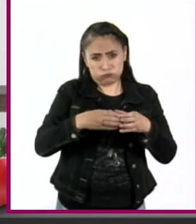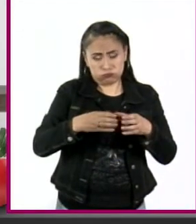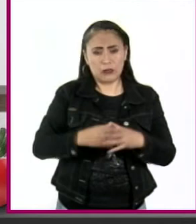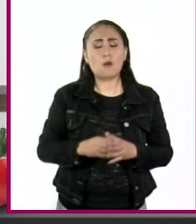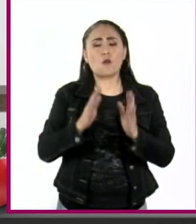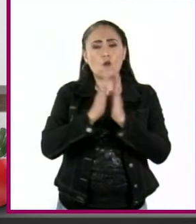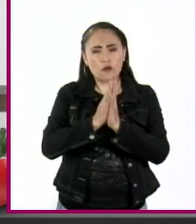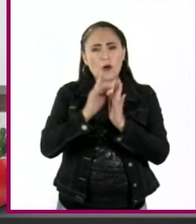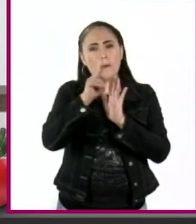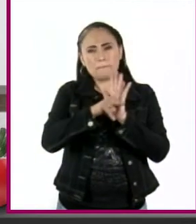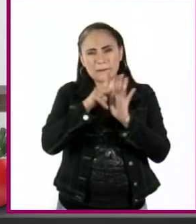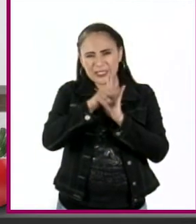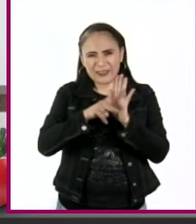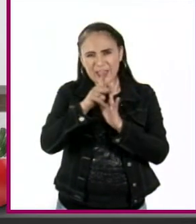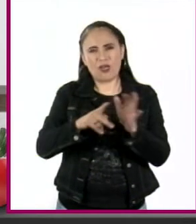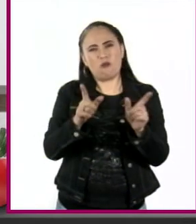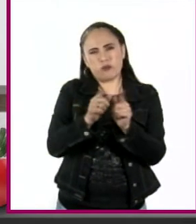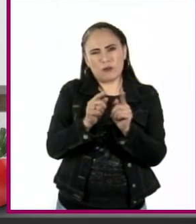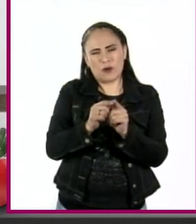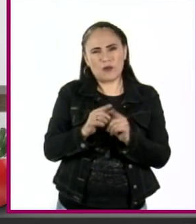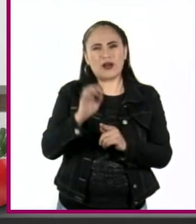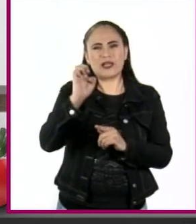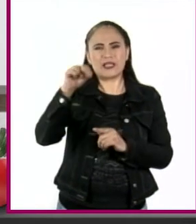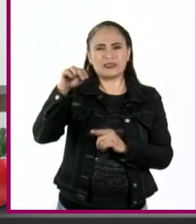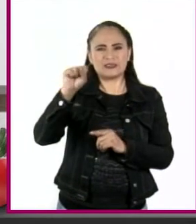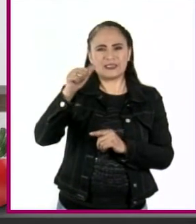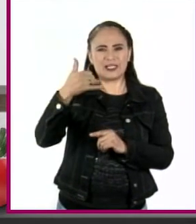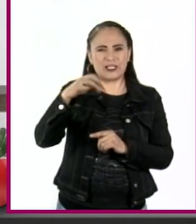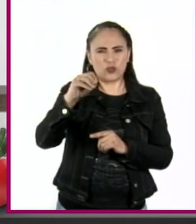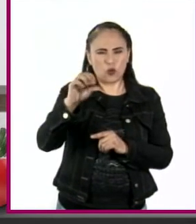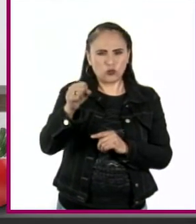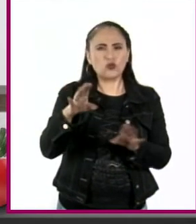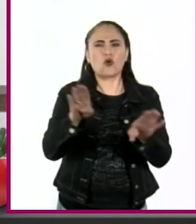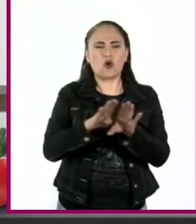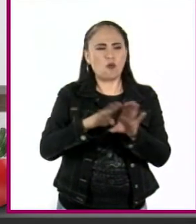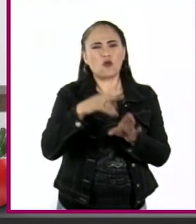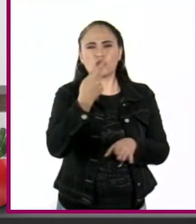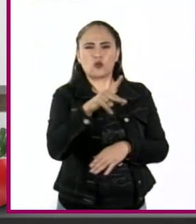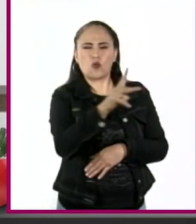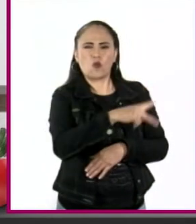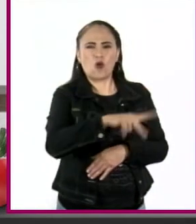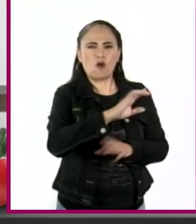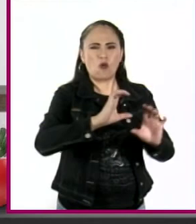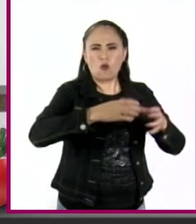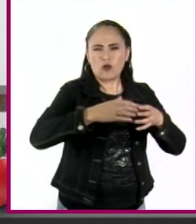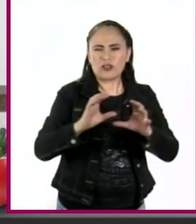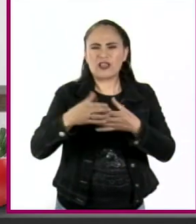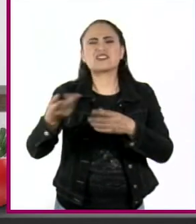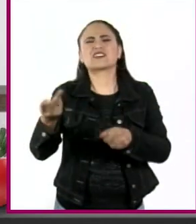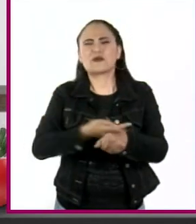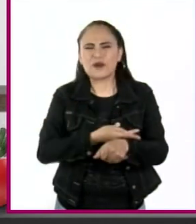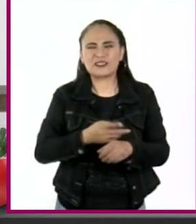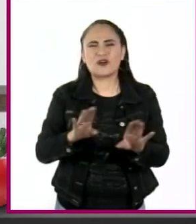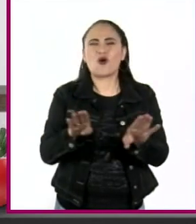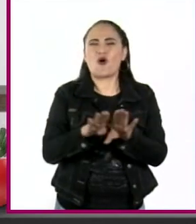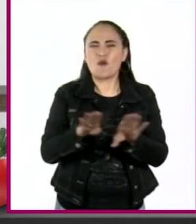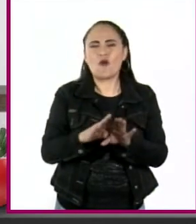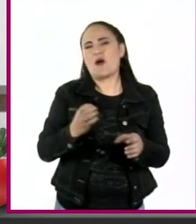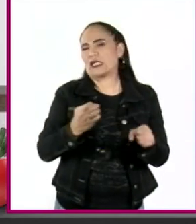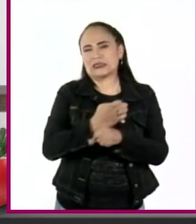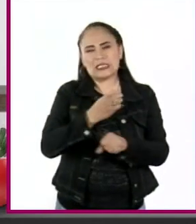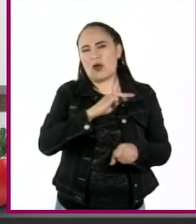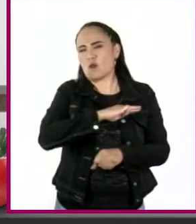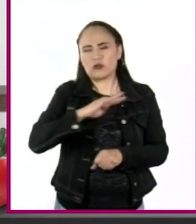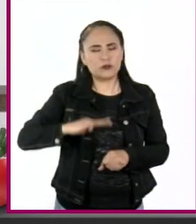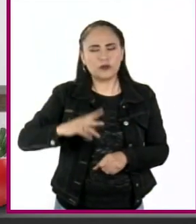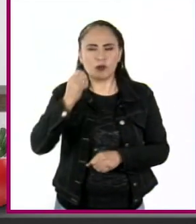tus videos, reseñas, ensayos, infografías de cómo es el patrimonio cultural de tu comunidad, tu municipio o estado. ¿Cuáles